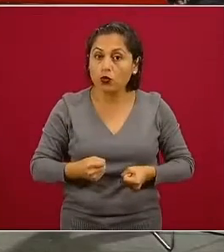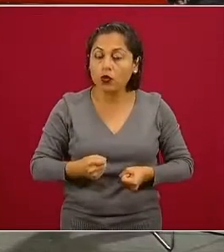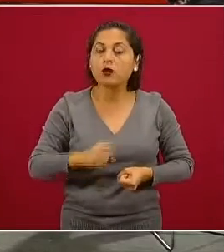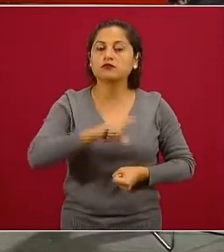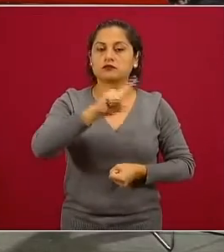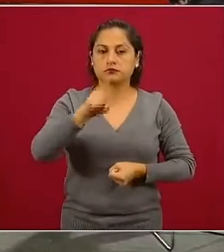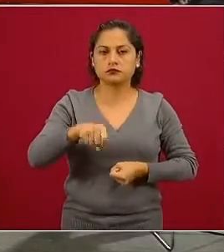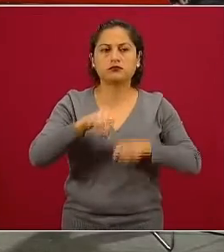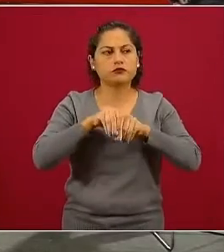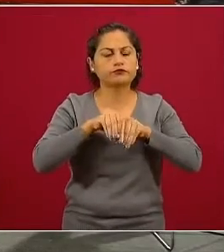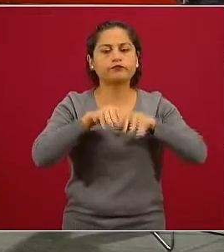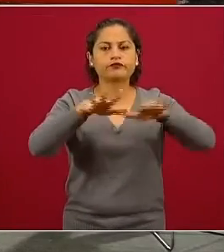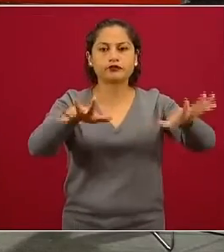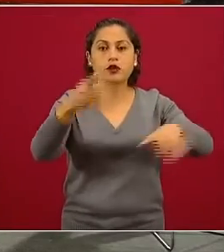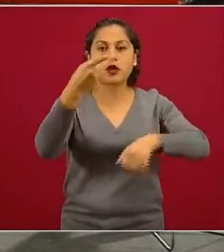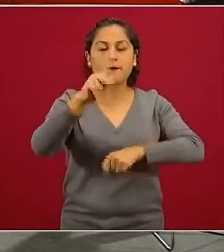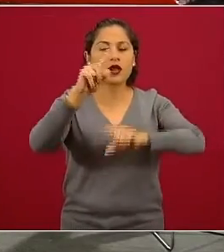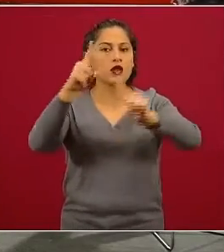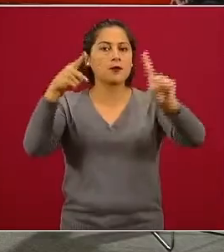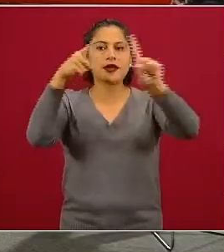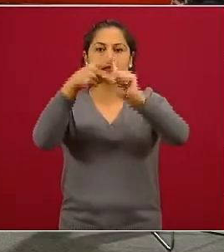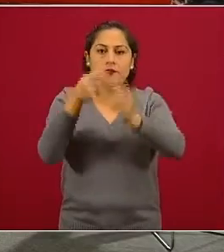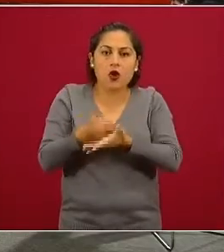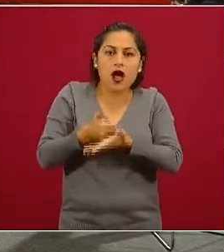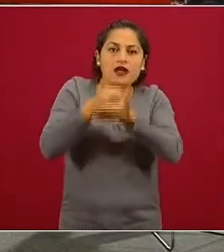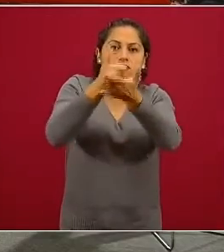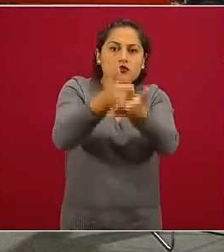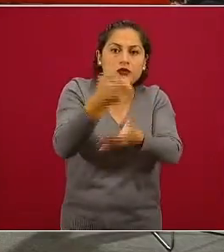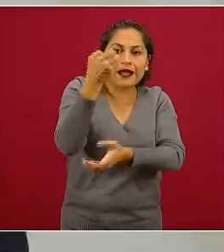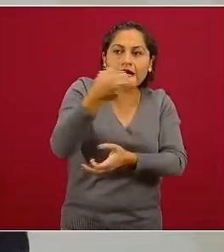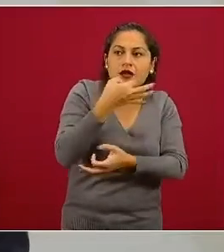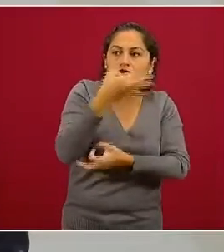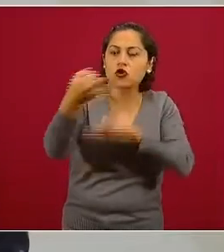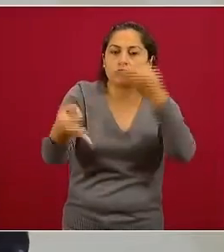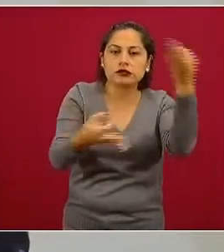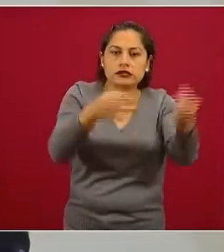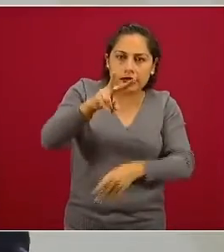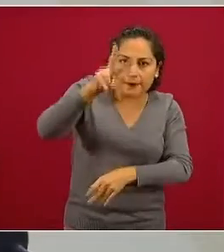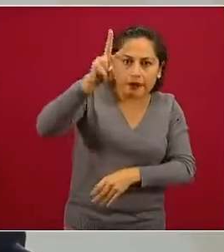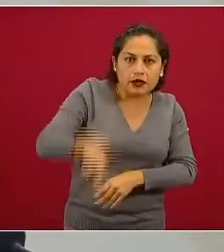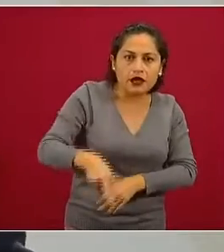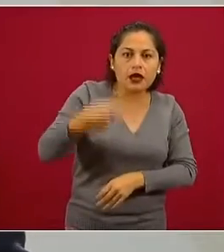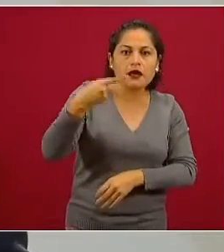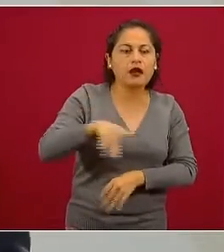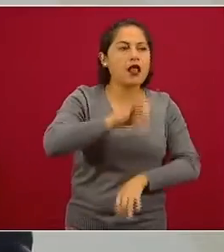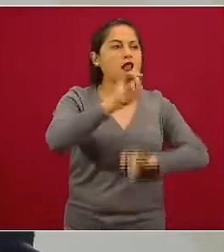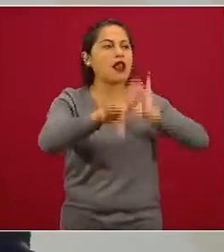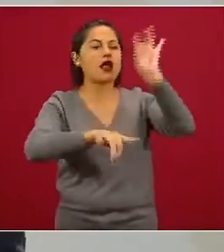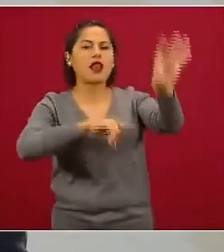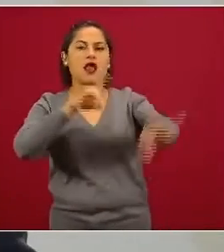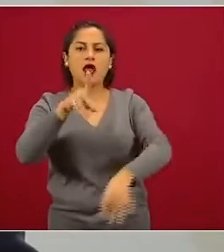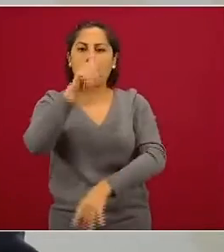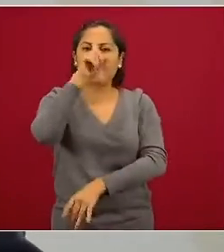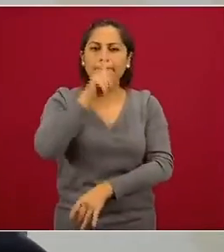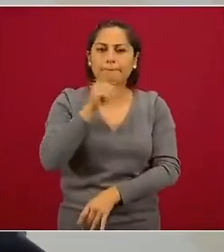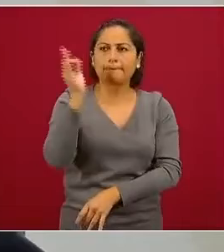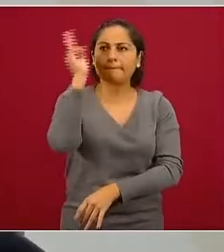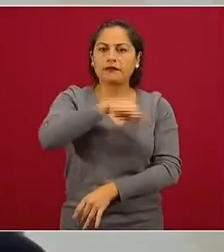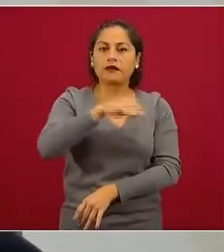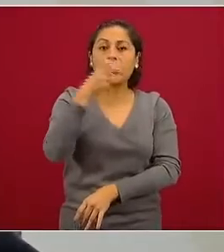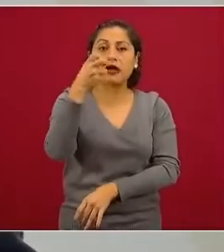con nuestras personas cercanas, los amigos, la familia. Todos tenemos que reflexionar, decía, hacer una